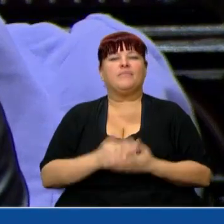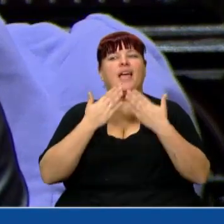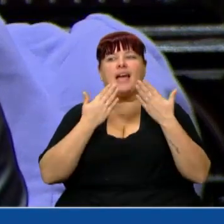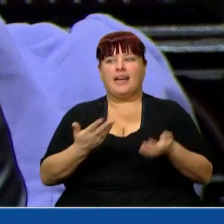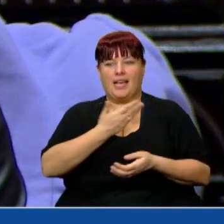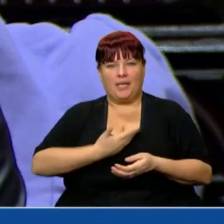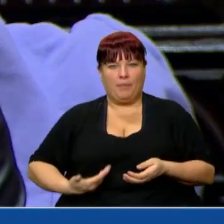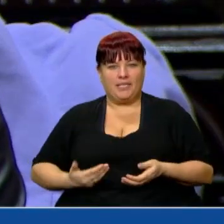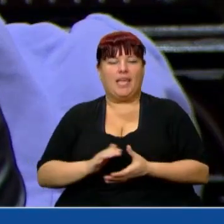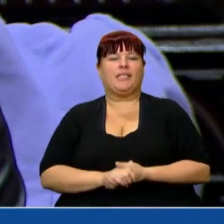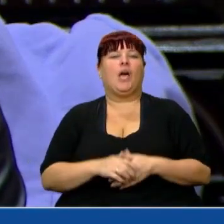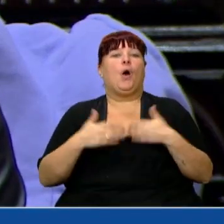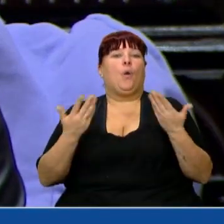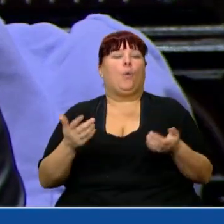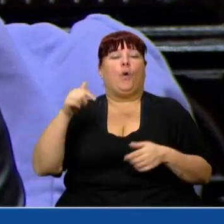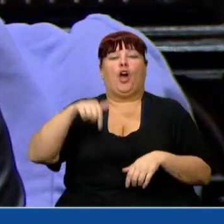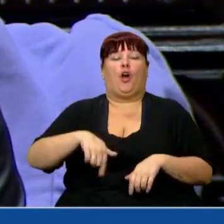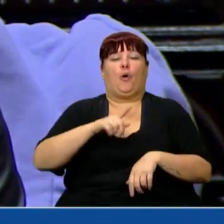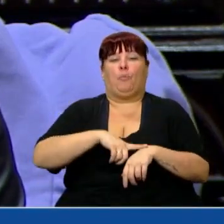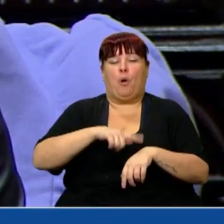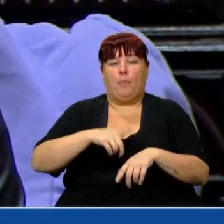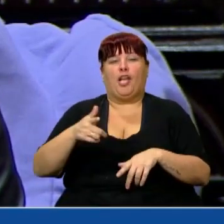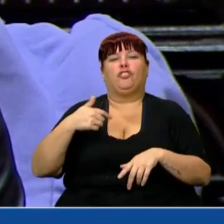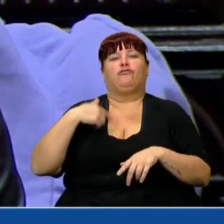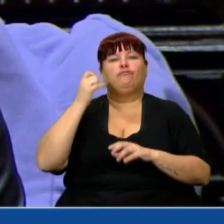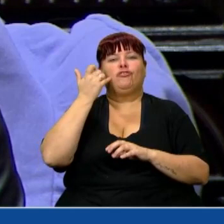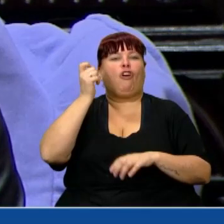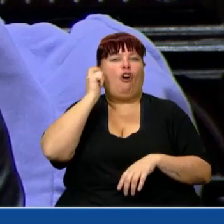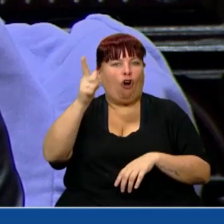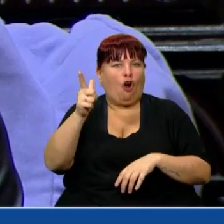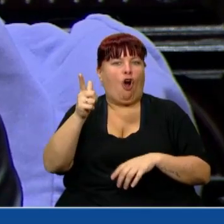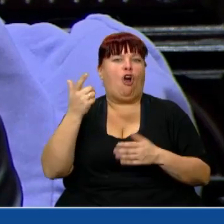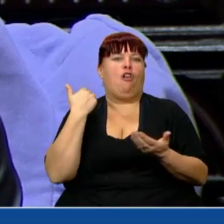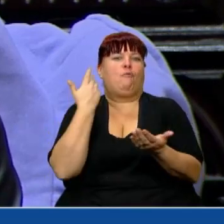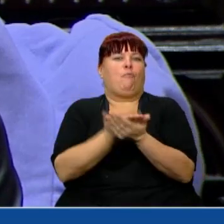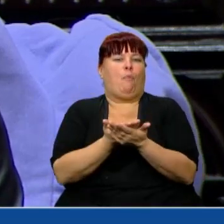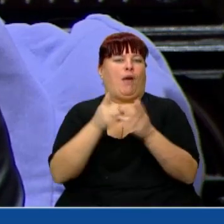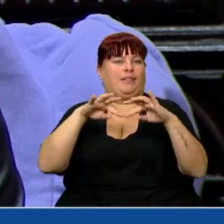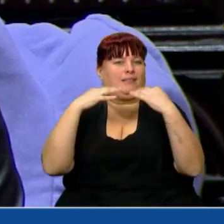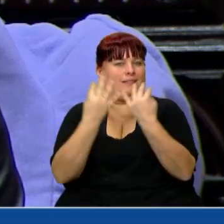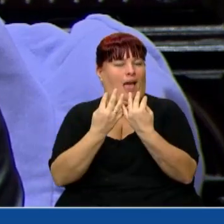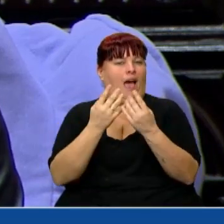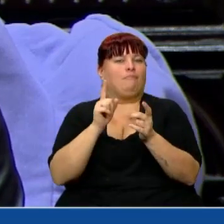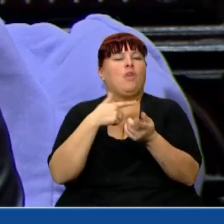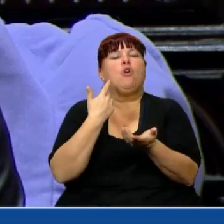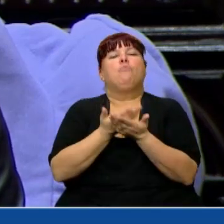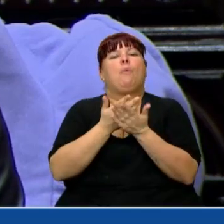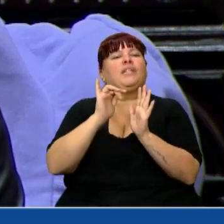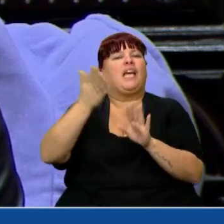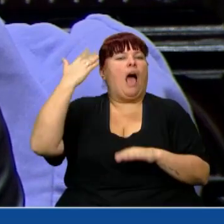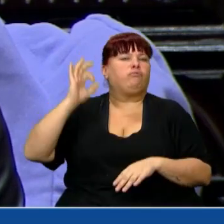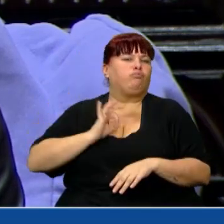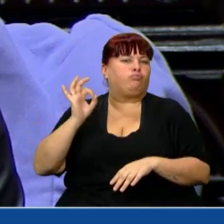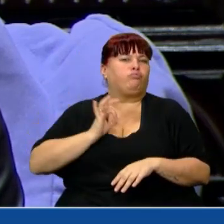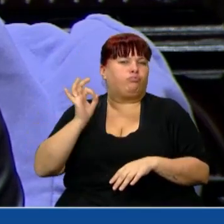Gracias, presidenta. Bueno, en esta oportunidad hemos logrado traer al recinto una propuesta que ya tiene